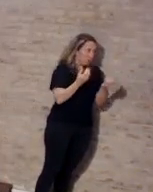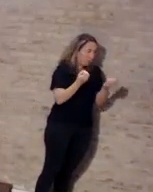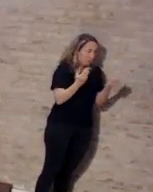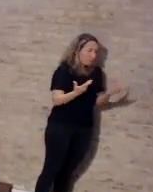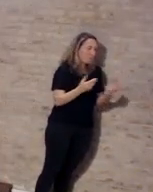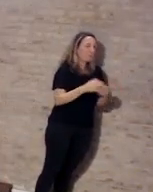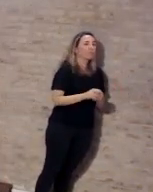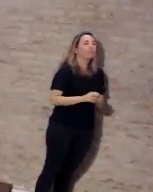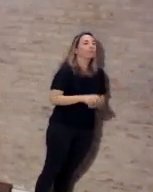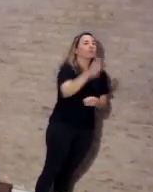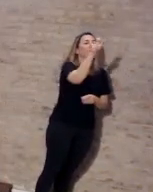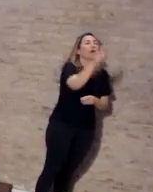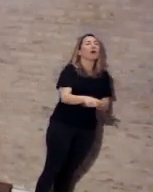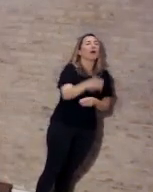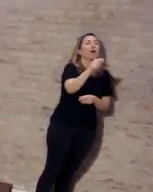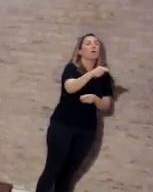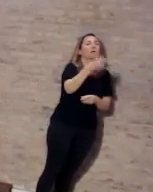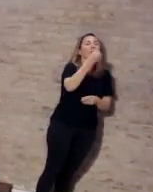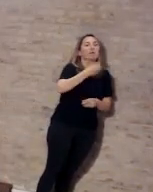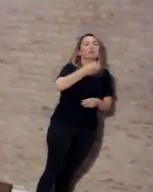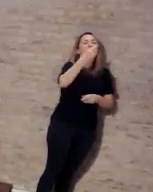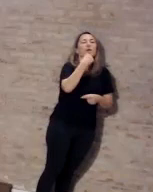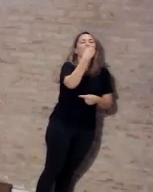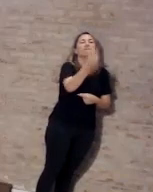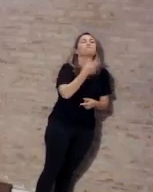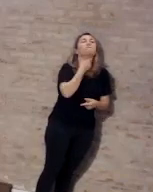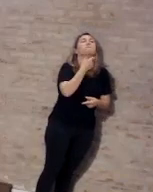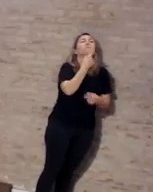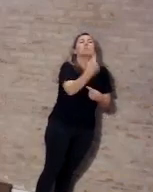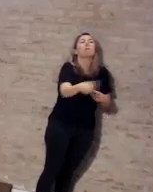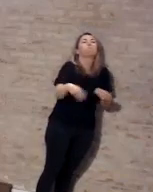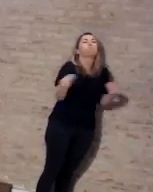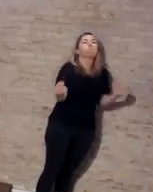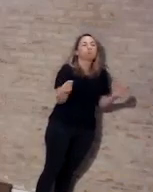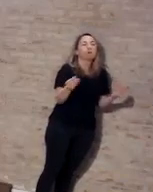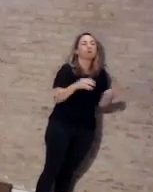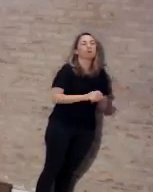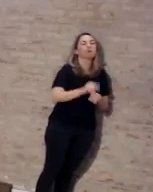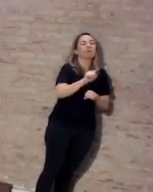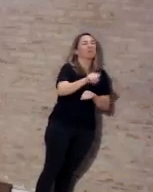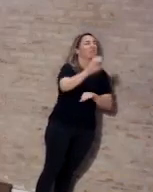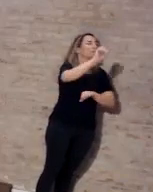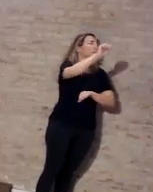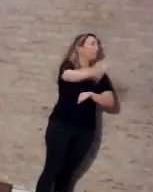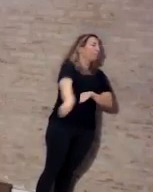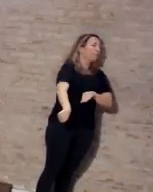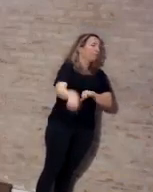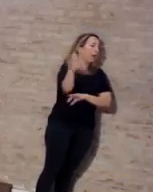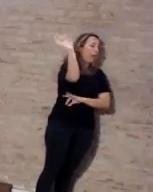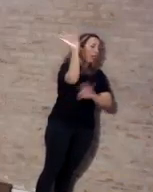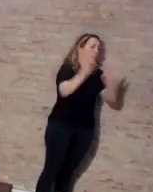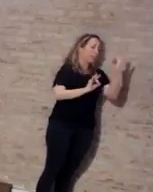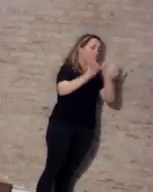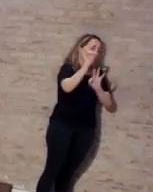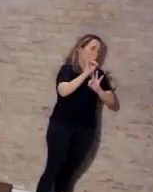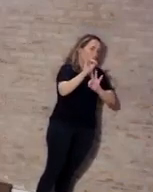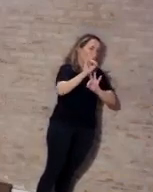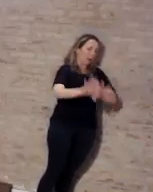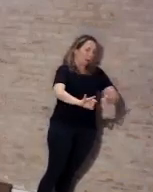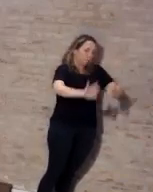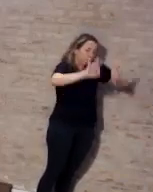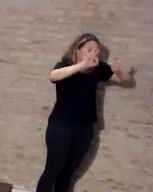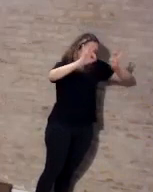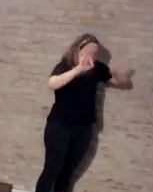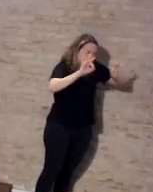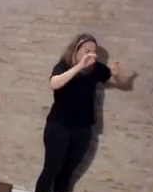piense desde esto de preguntar que qué quiere también es fundamental porque siempre se se anula se se arma todo el proyecto de lo